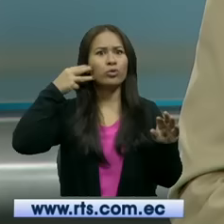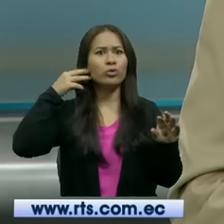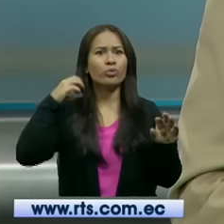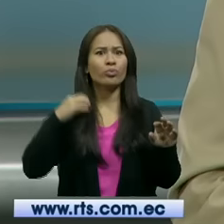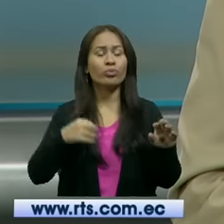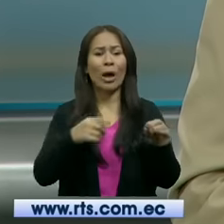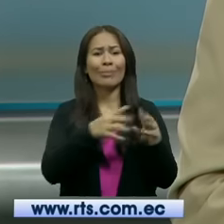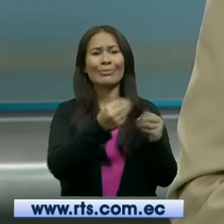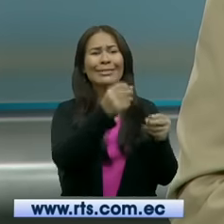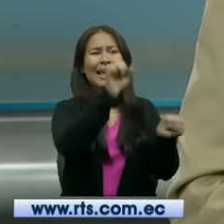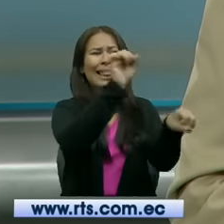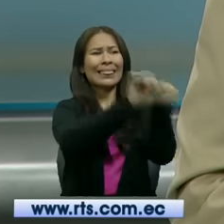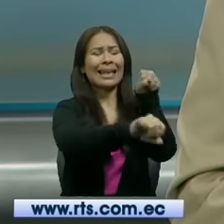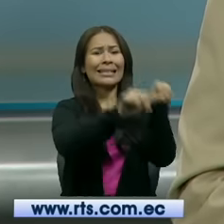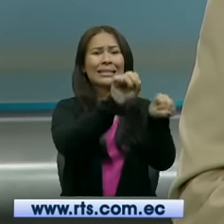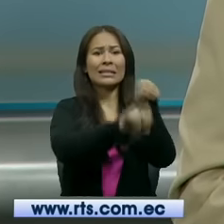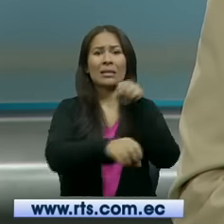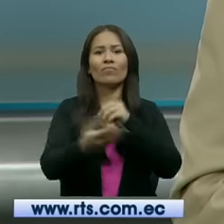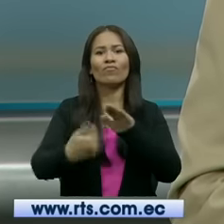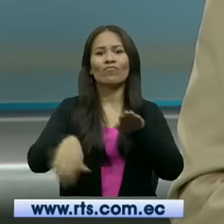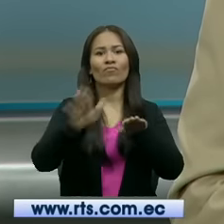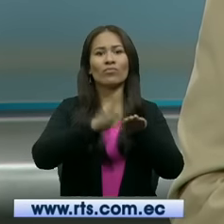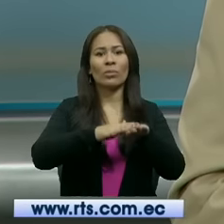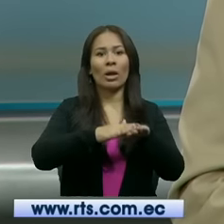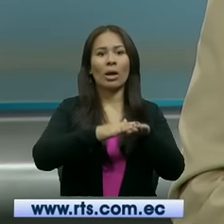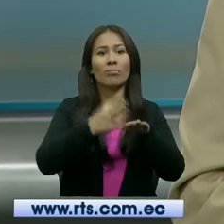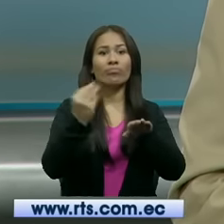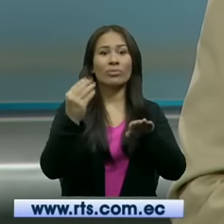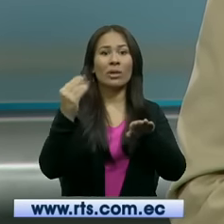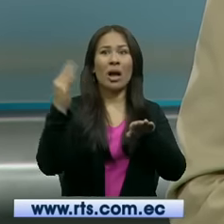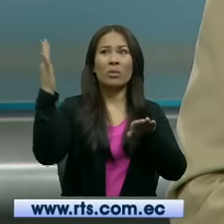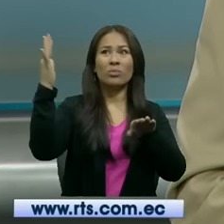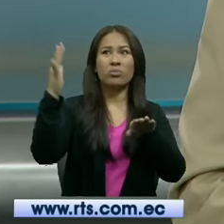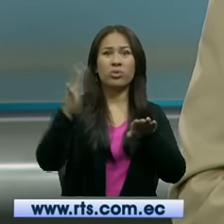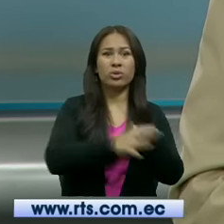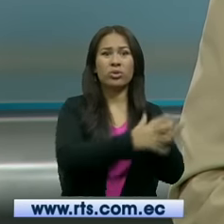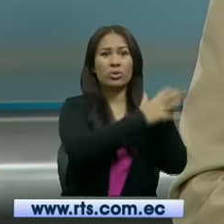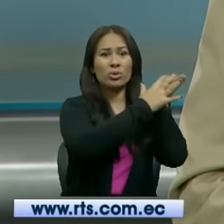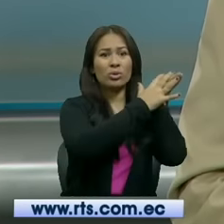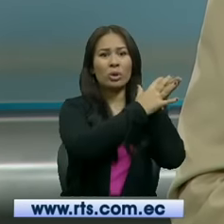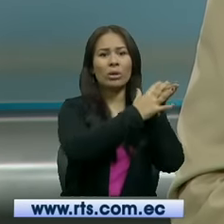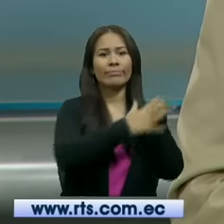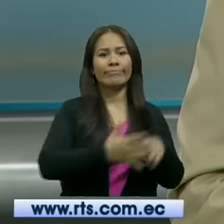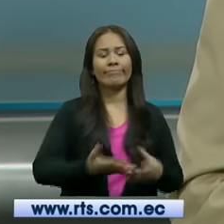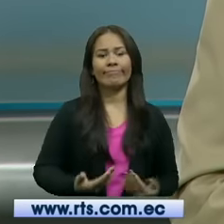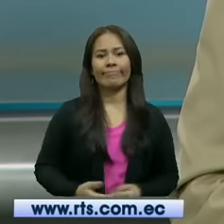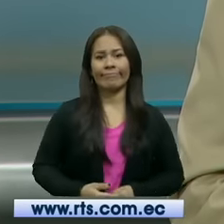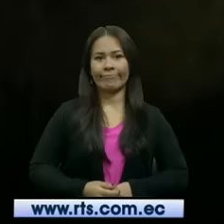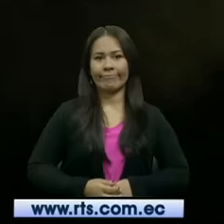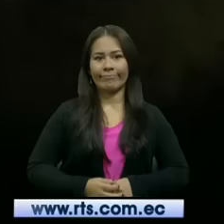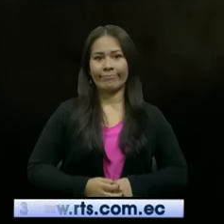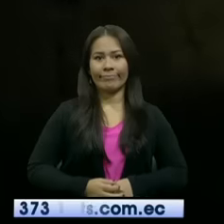quedó destruido bajo una gran palizada que fue arrastrada por la corriente.